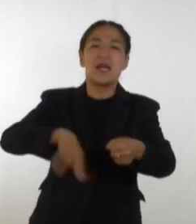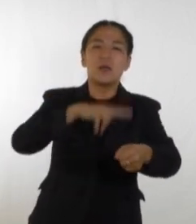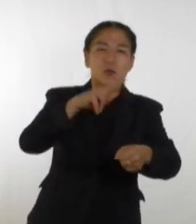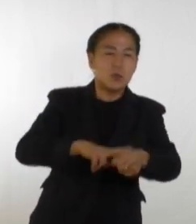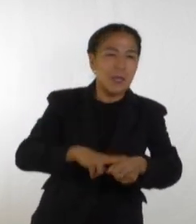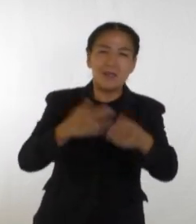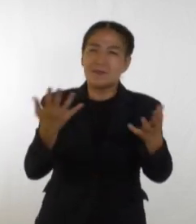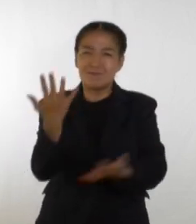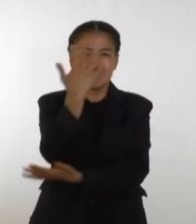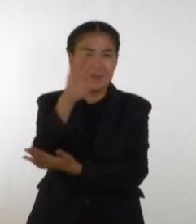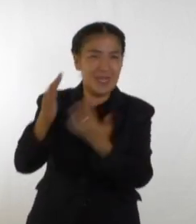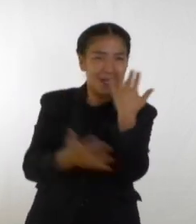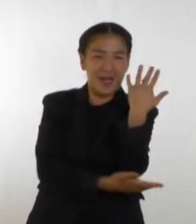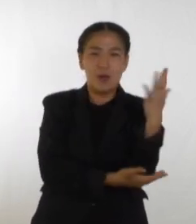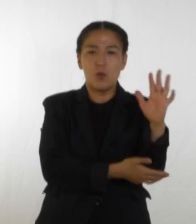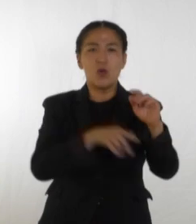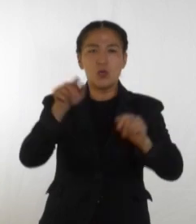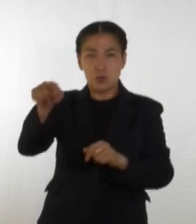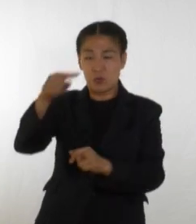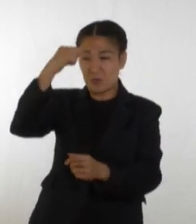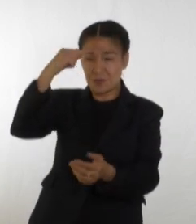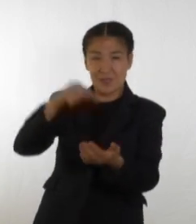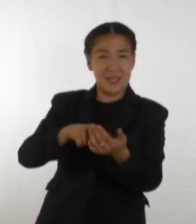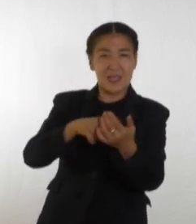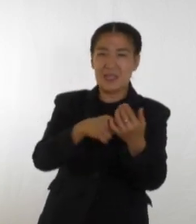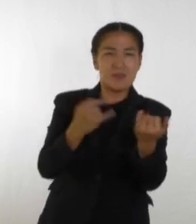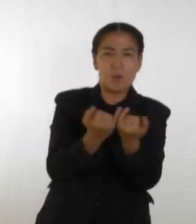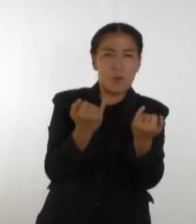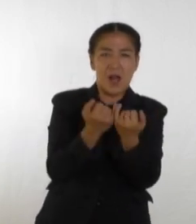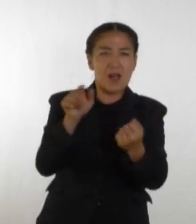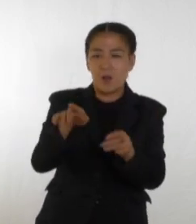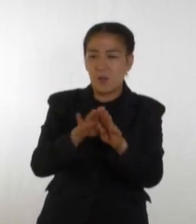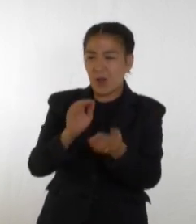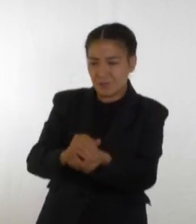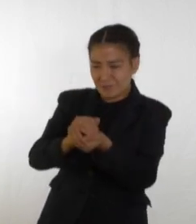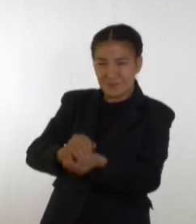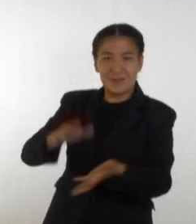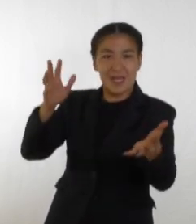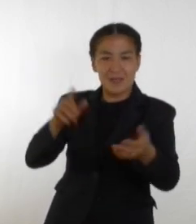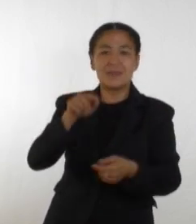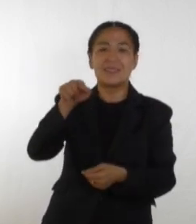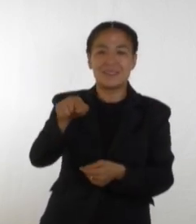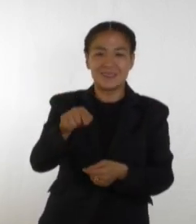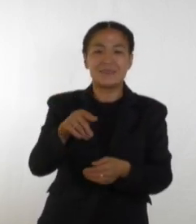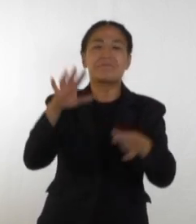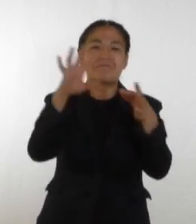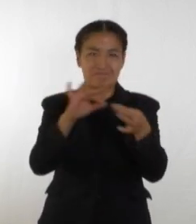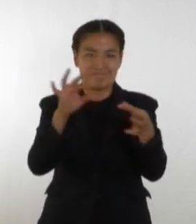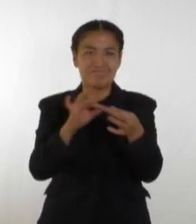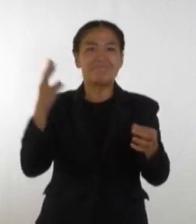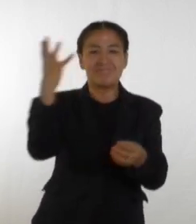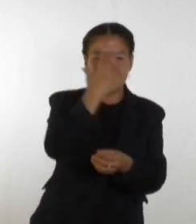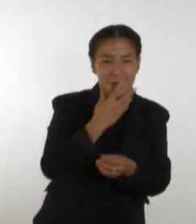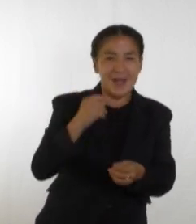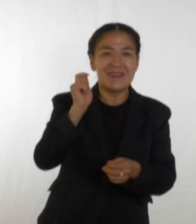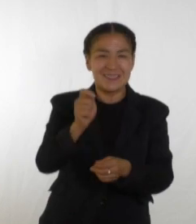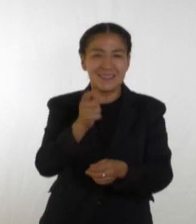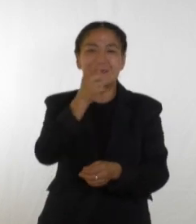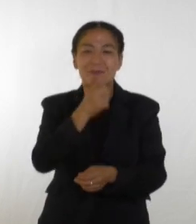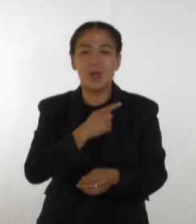doctora, ¿usted cree que la naturaleza juega con los dados? Ese es un debate súper bonito